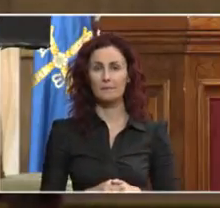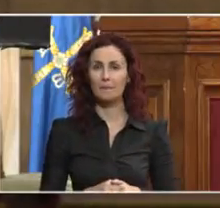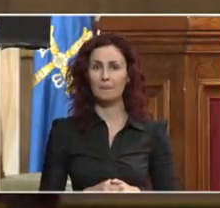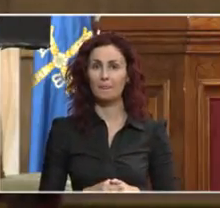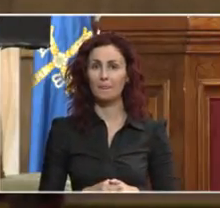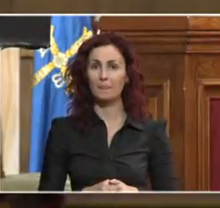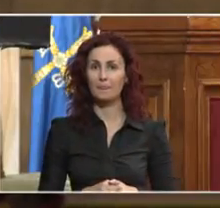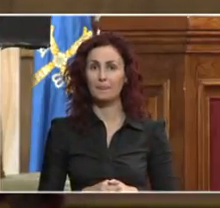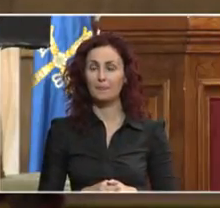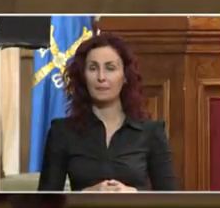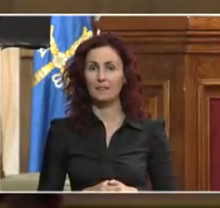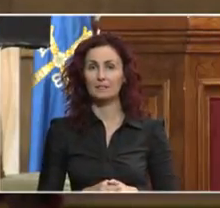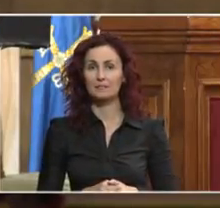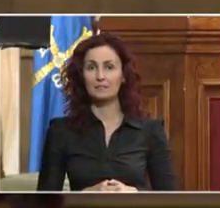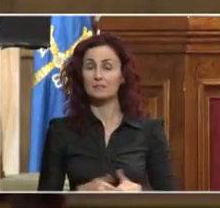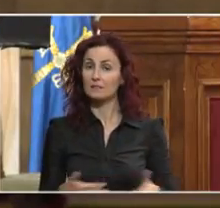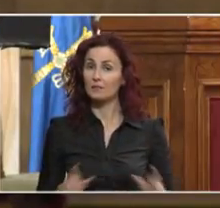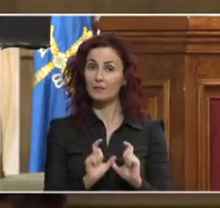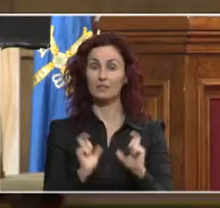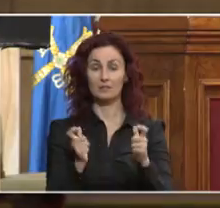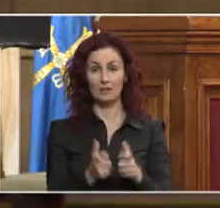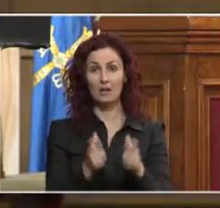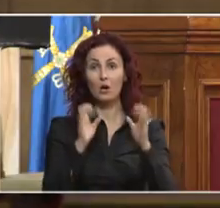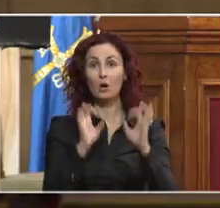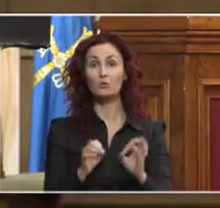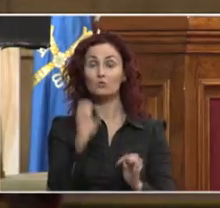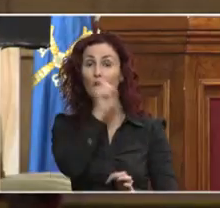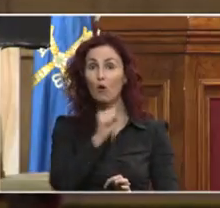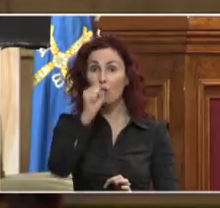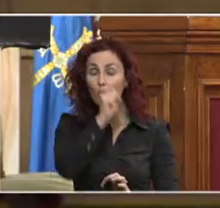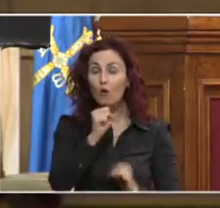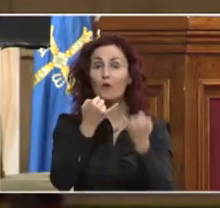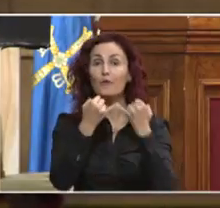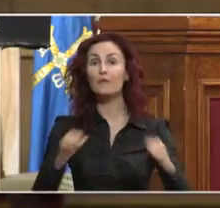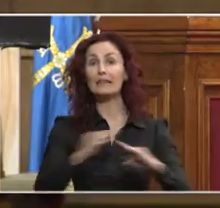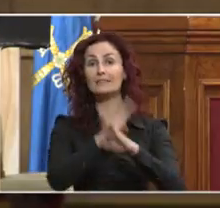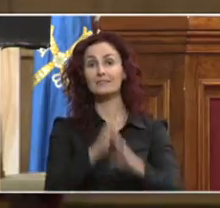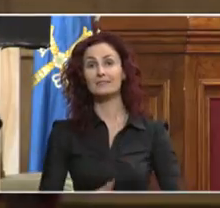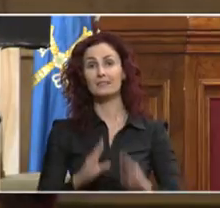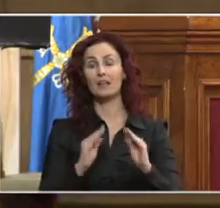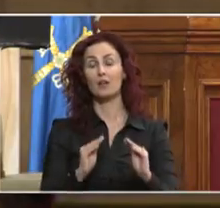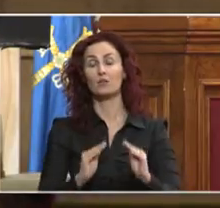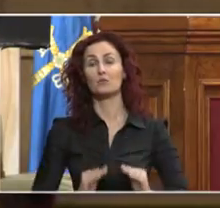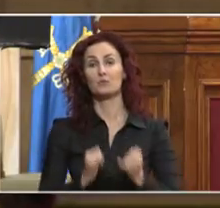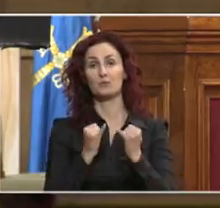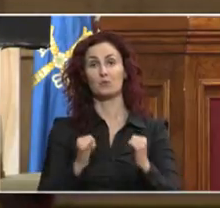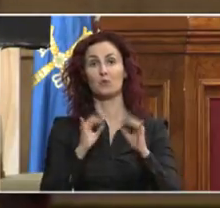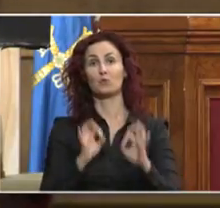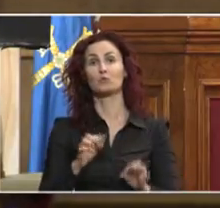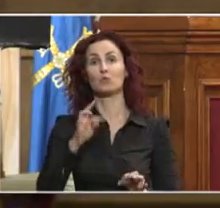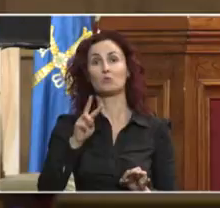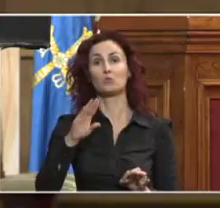Era una reunión del coro, la fiesta final del Festival de Coros en Tucumán